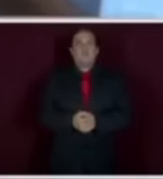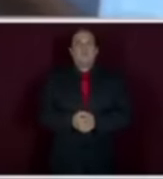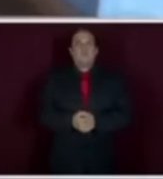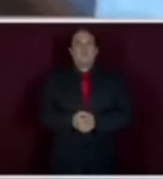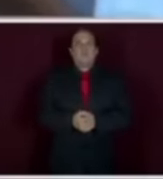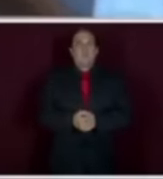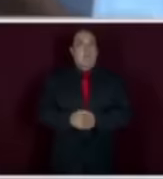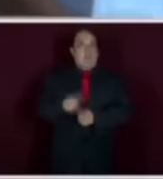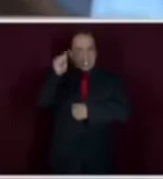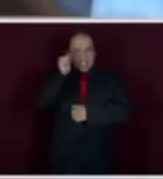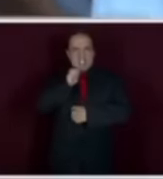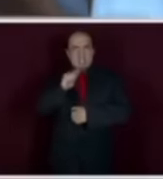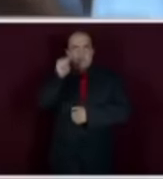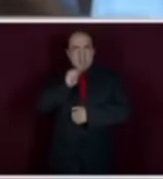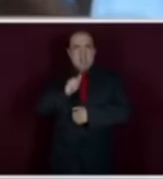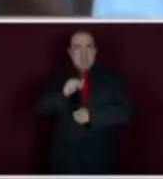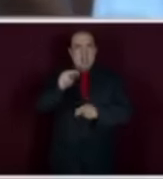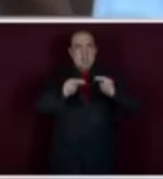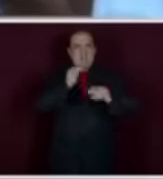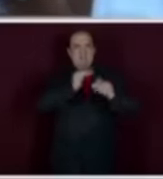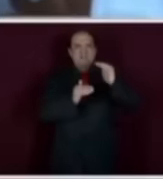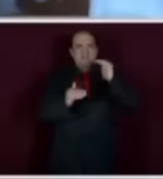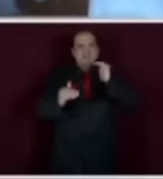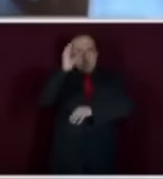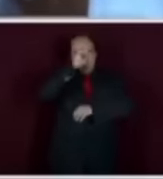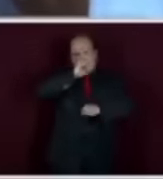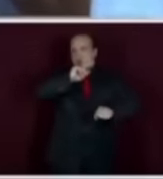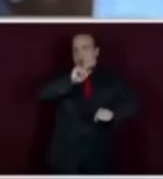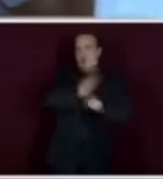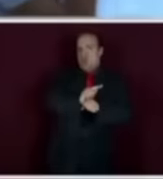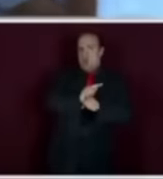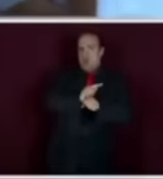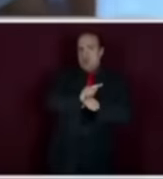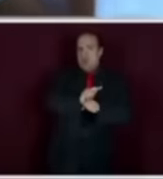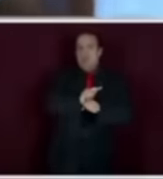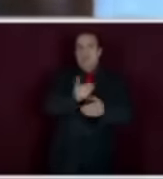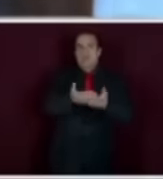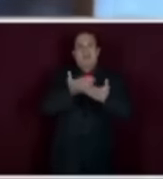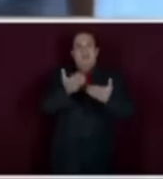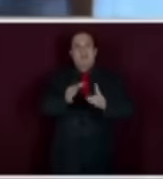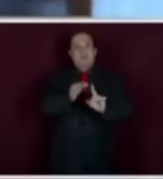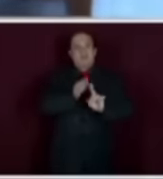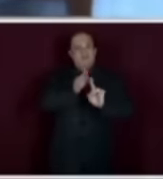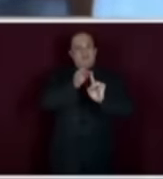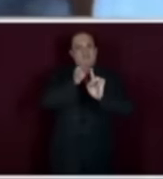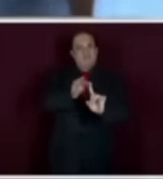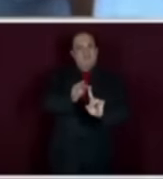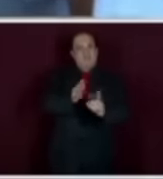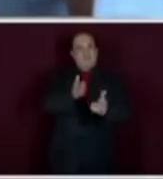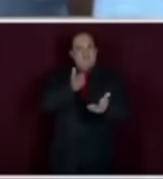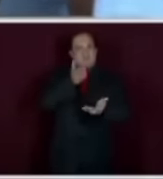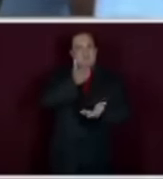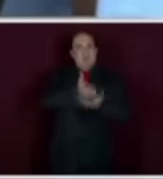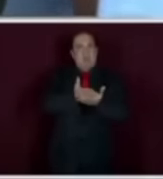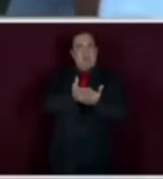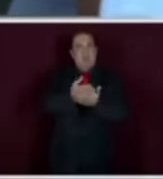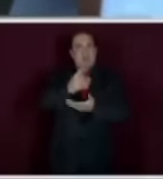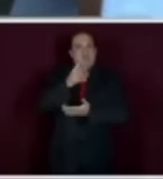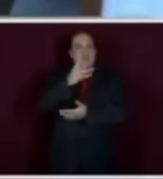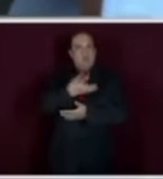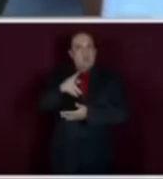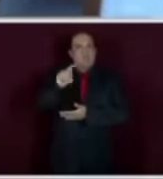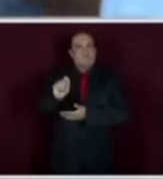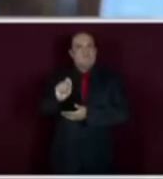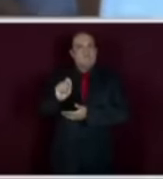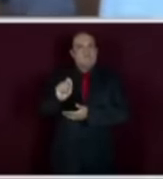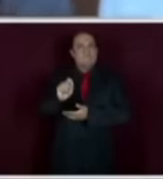siempre ser una potencia cultural, se dirige con la cuarta transformación a ser una